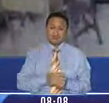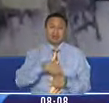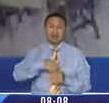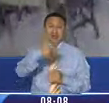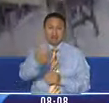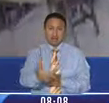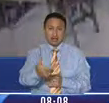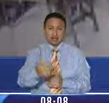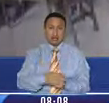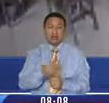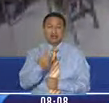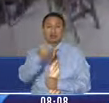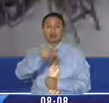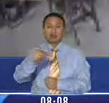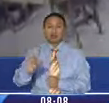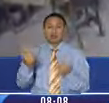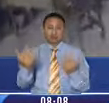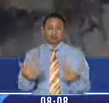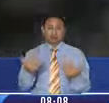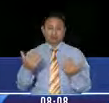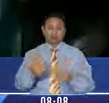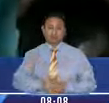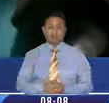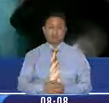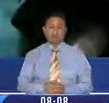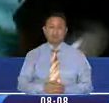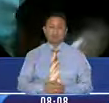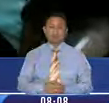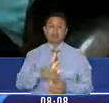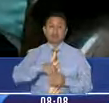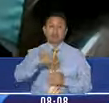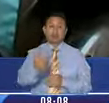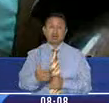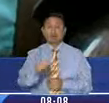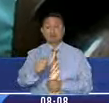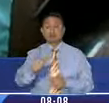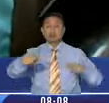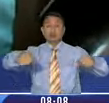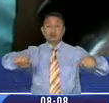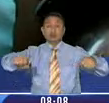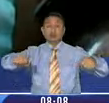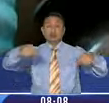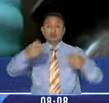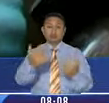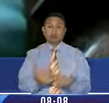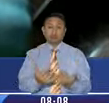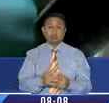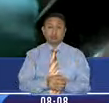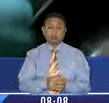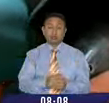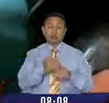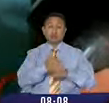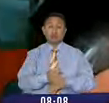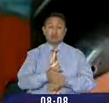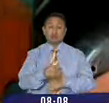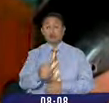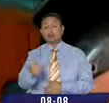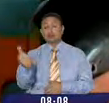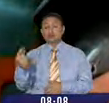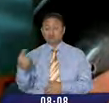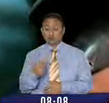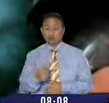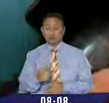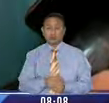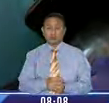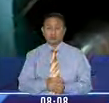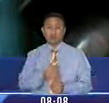los exteriores, 2 sospechosos más le esperaban. Afuera estaba otra moto que le estaba esperando y después él se va y otro que estaba más abajo